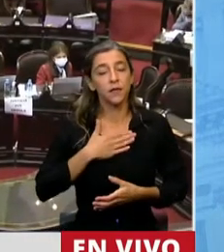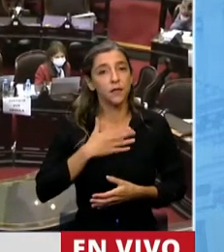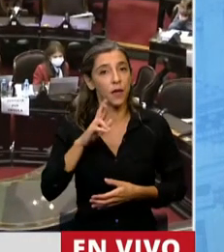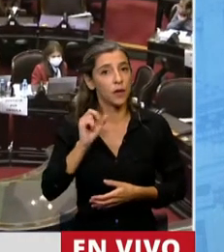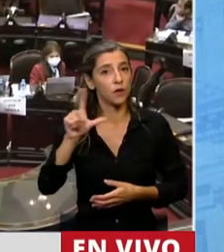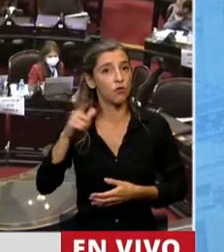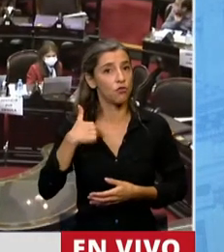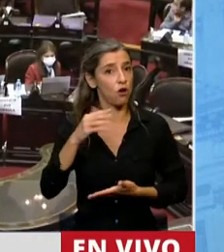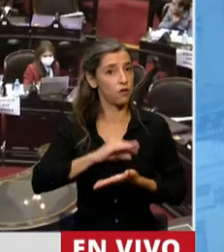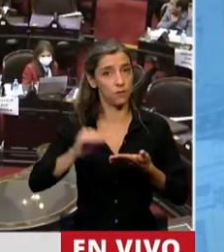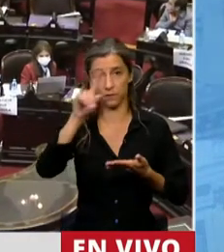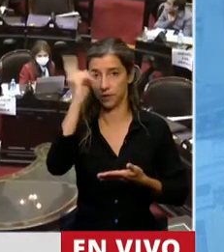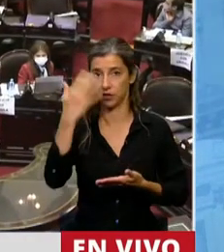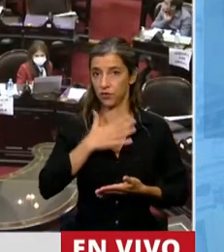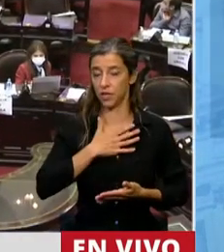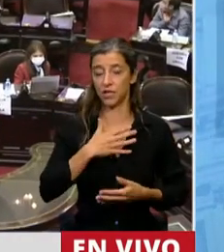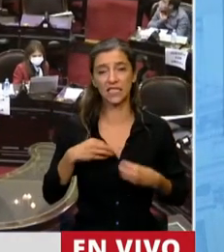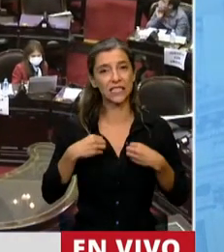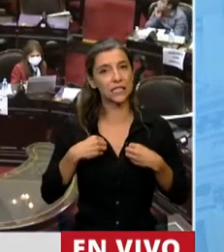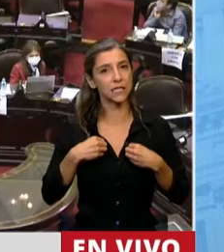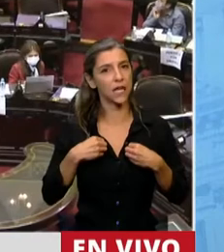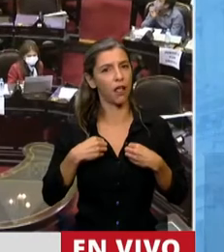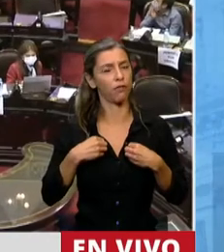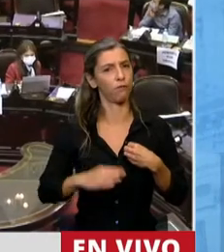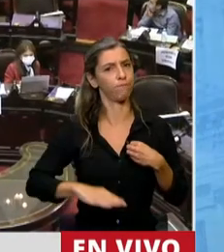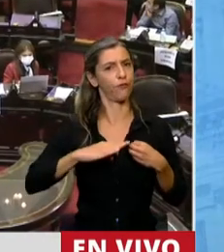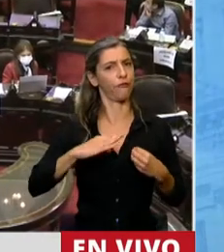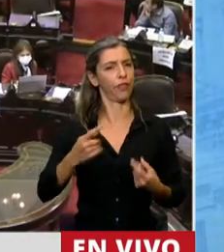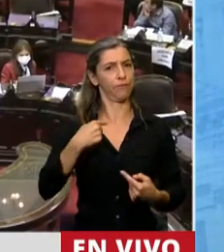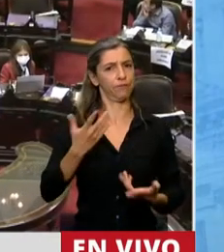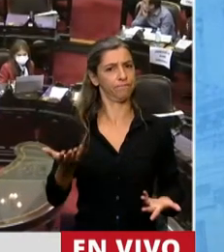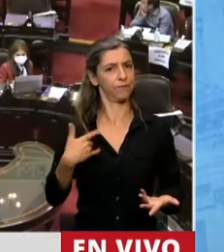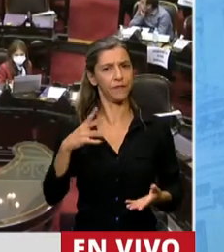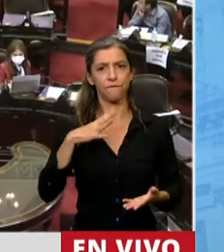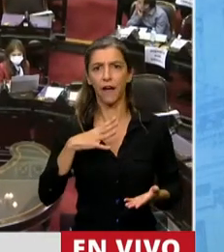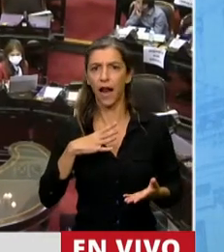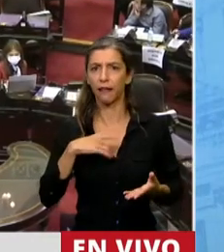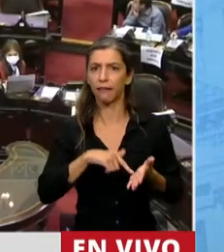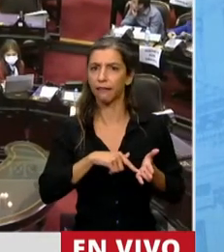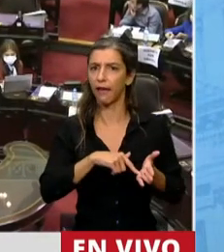agraviado de que este tema todavía no haya sido puesto en tratamiento. Y me voy a referir